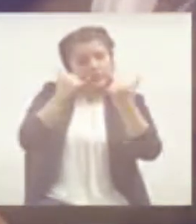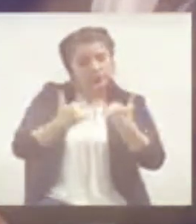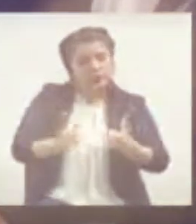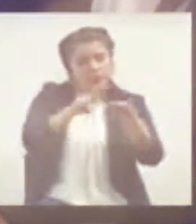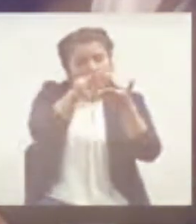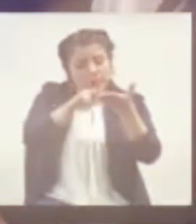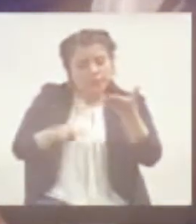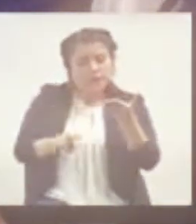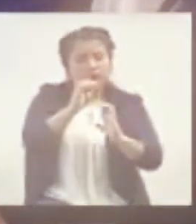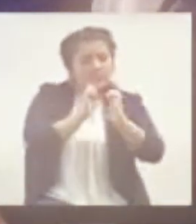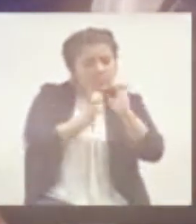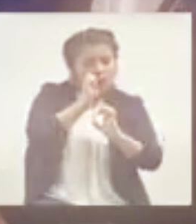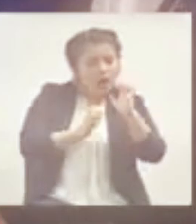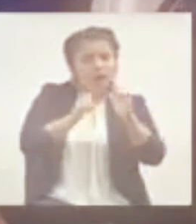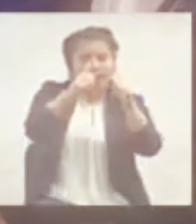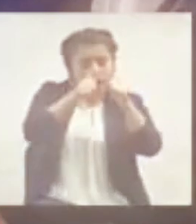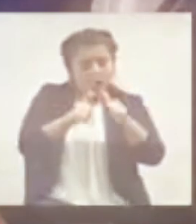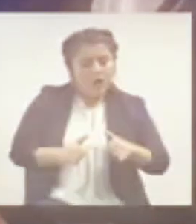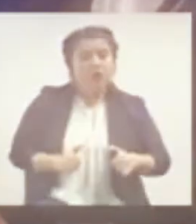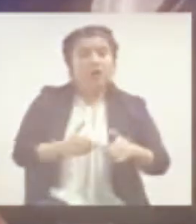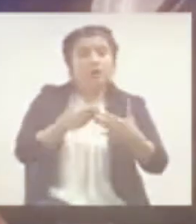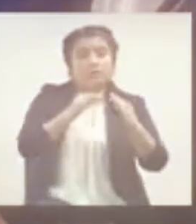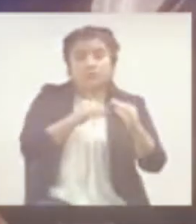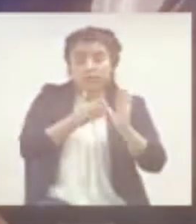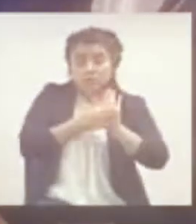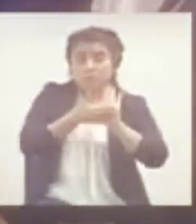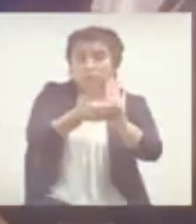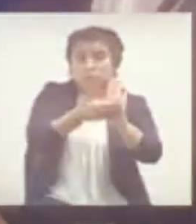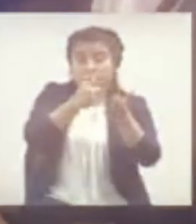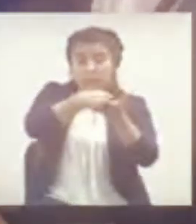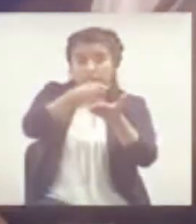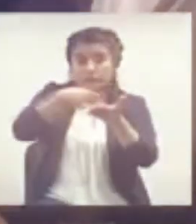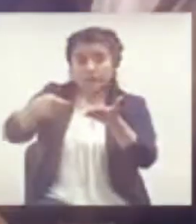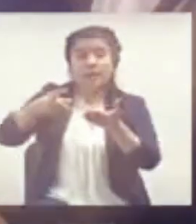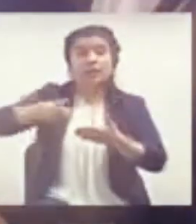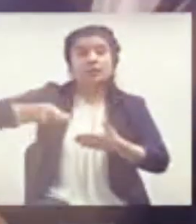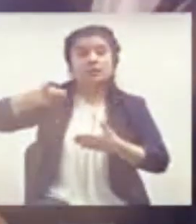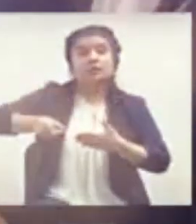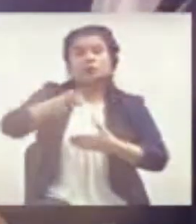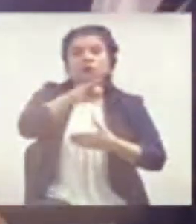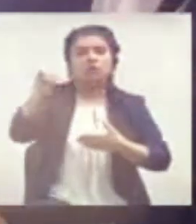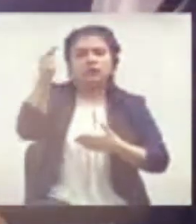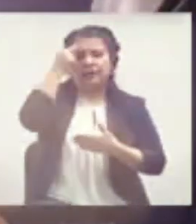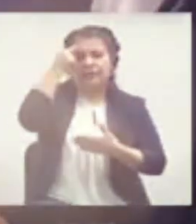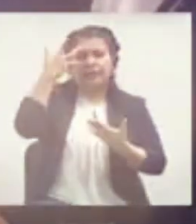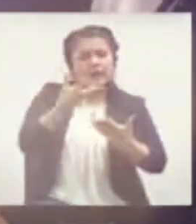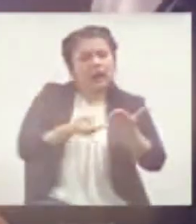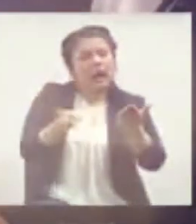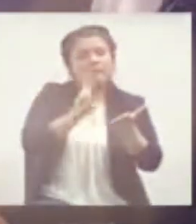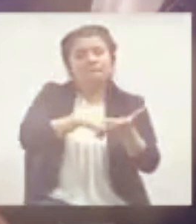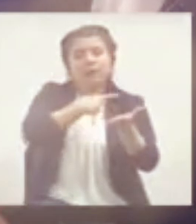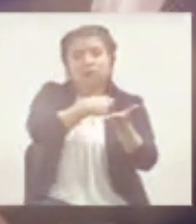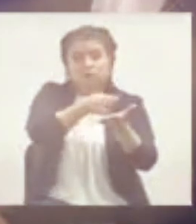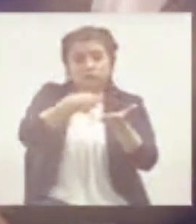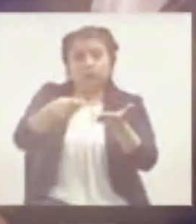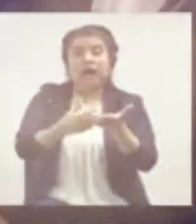considerada y fue abierta un proceso de firmas para que los diputados que consideran avalar con su firma el